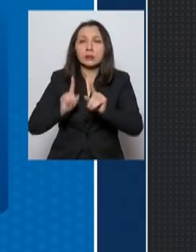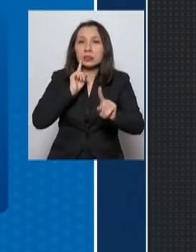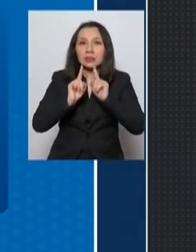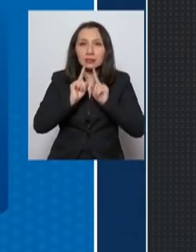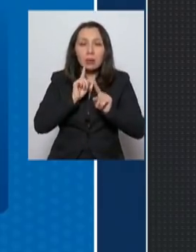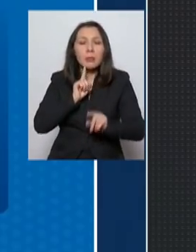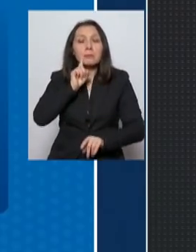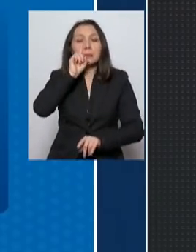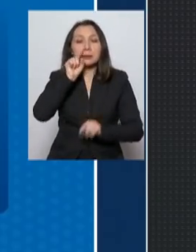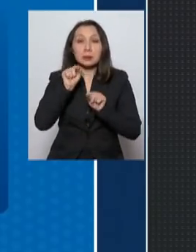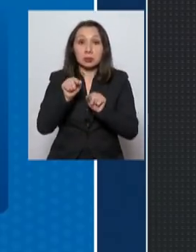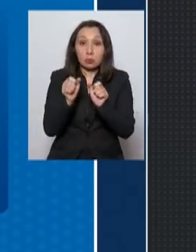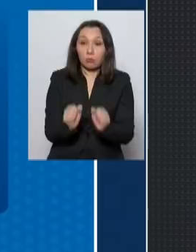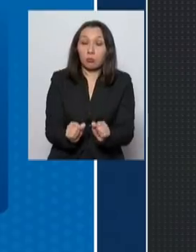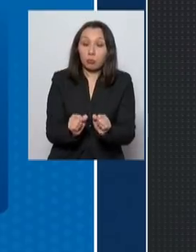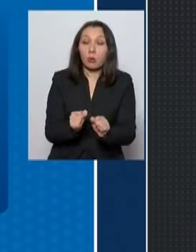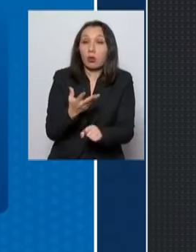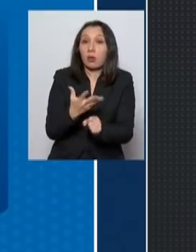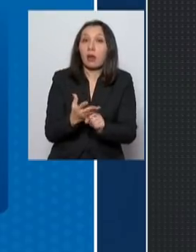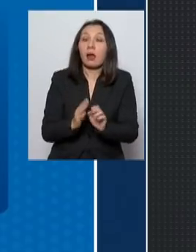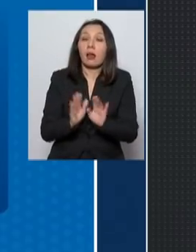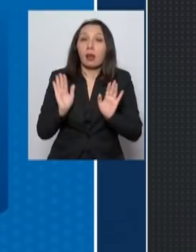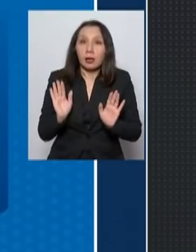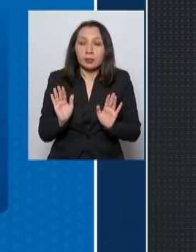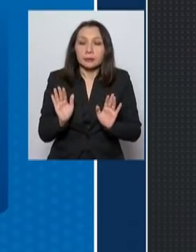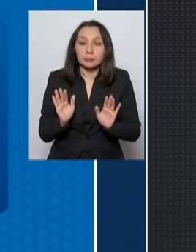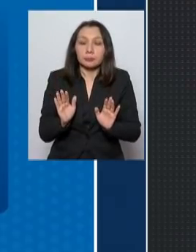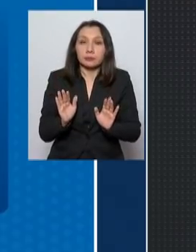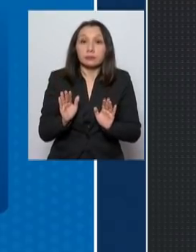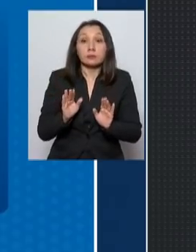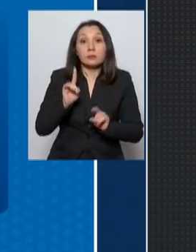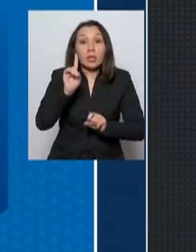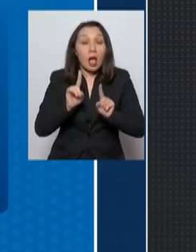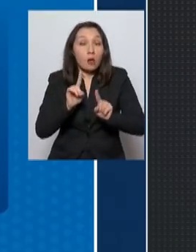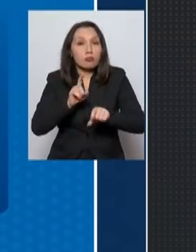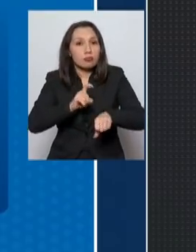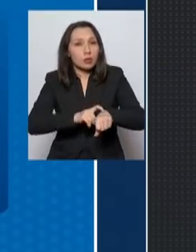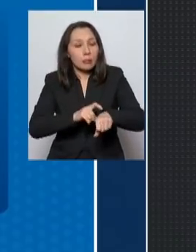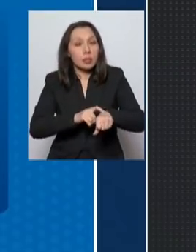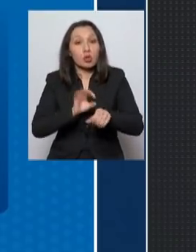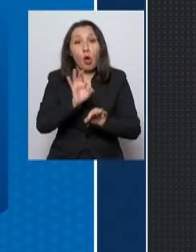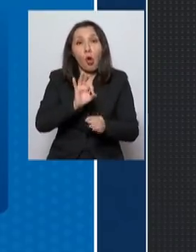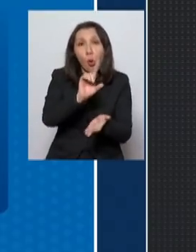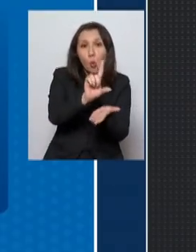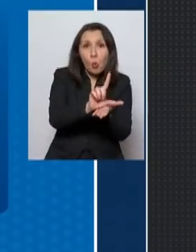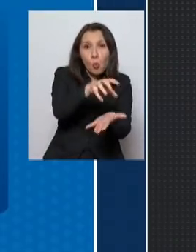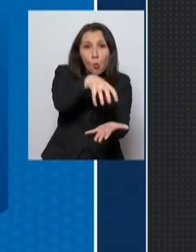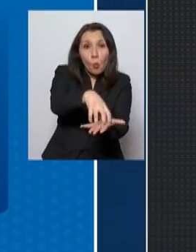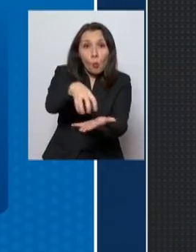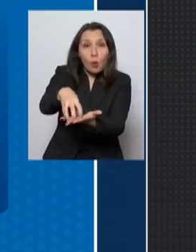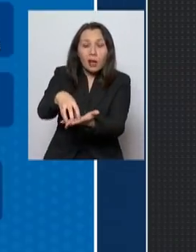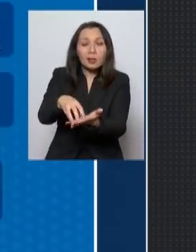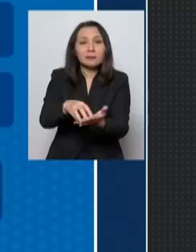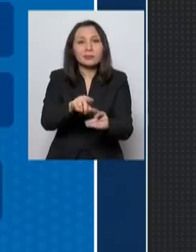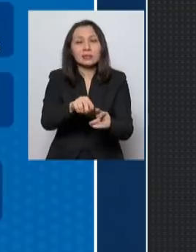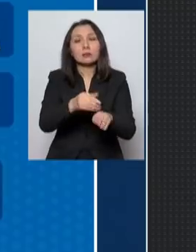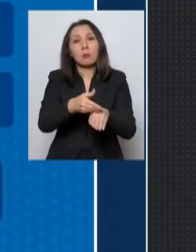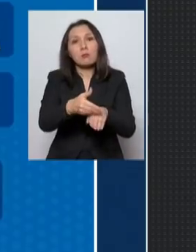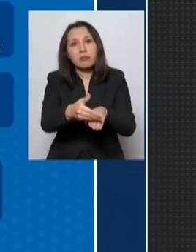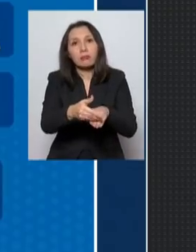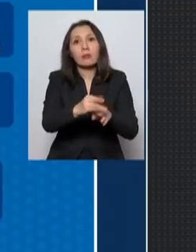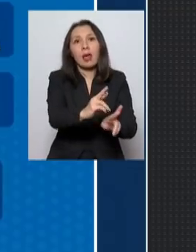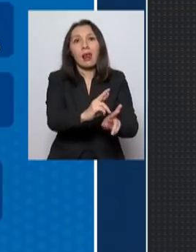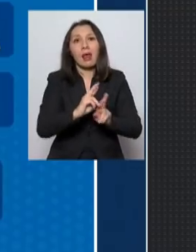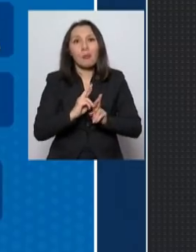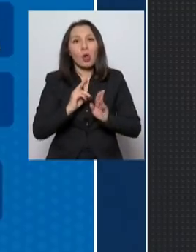exámenes. Puede haber ocasiones, pueden haber lugares en donde haya un cierto retraso en la